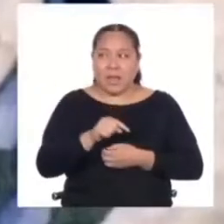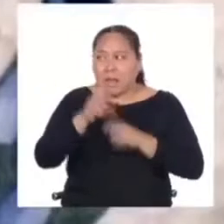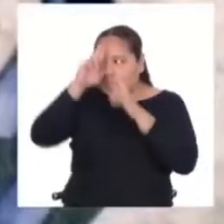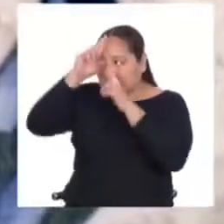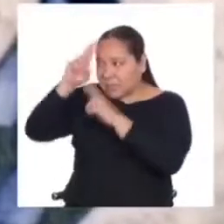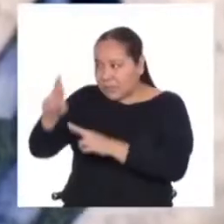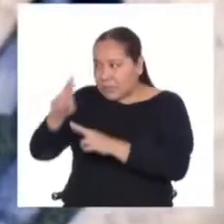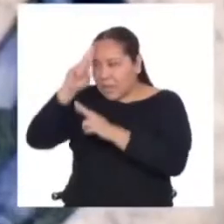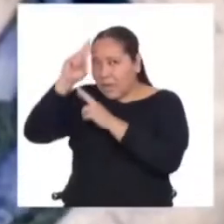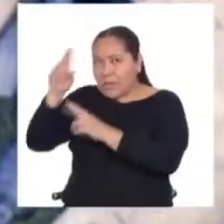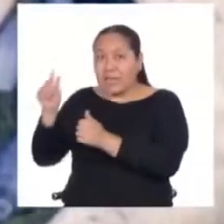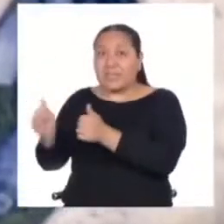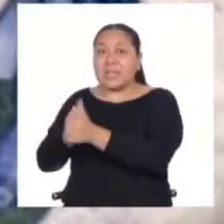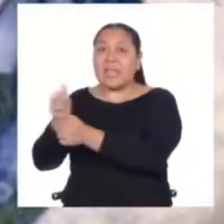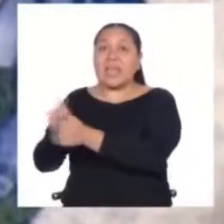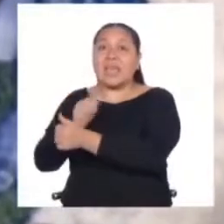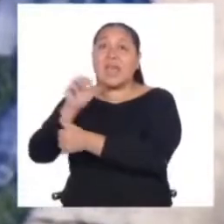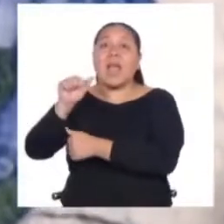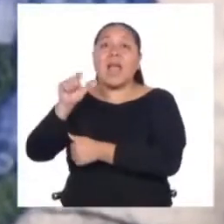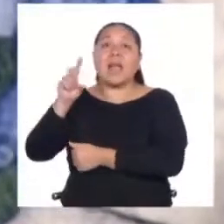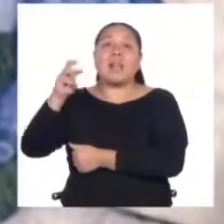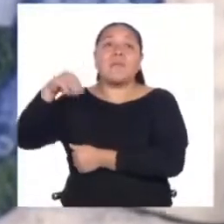Almagro.